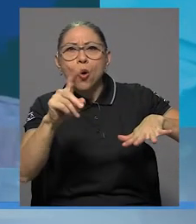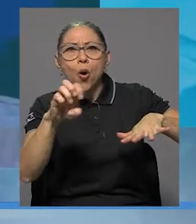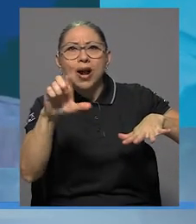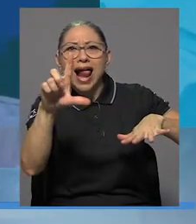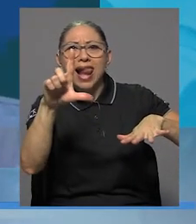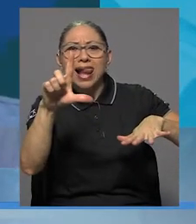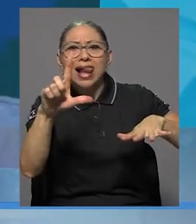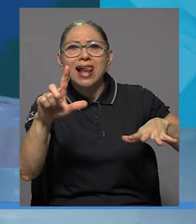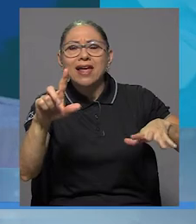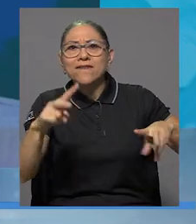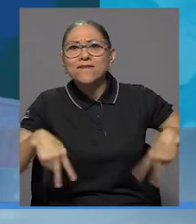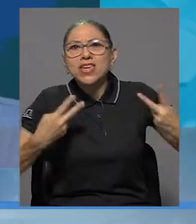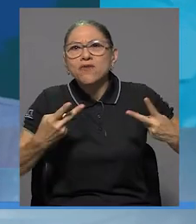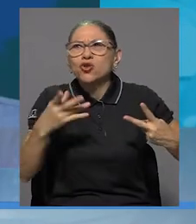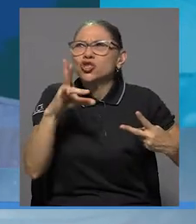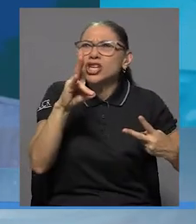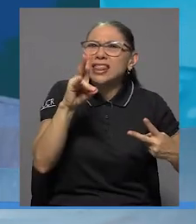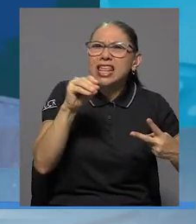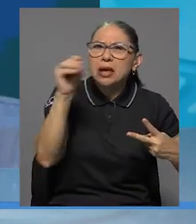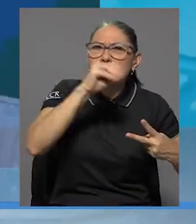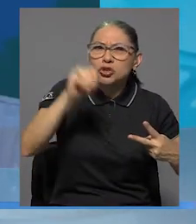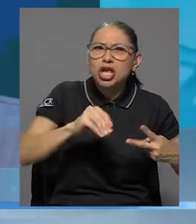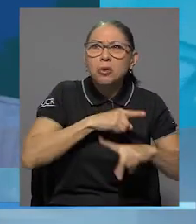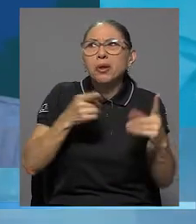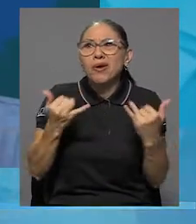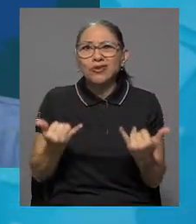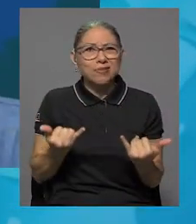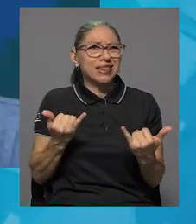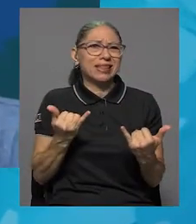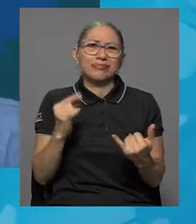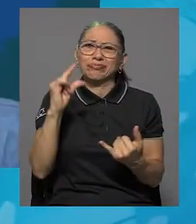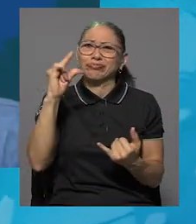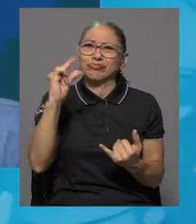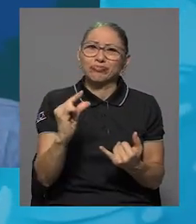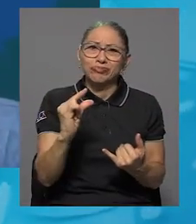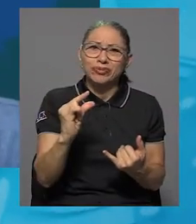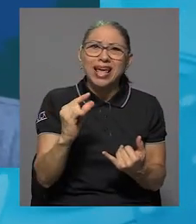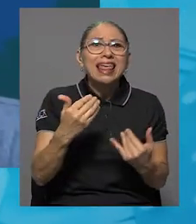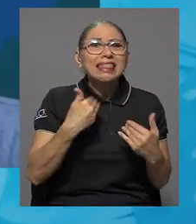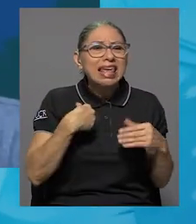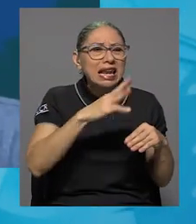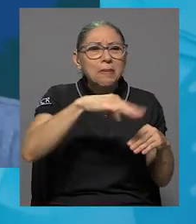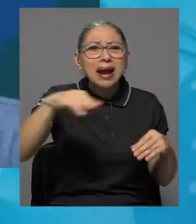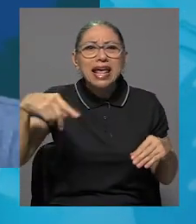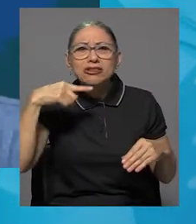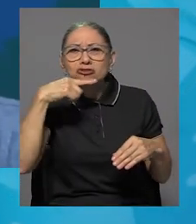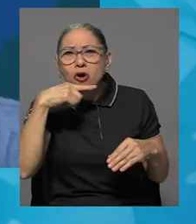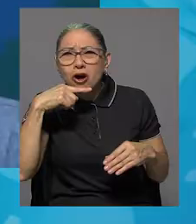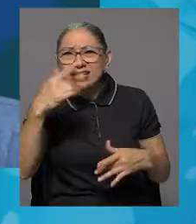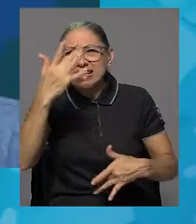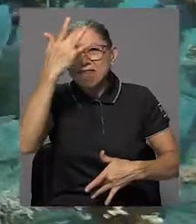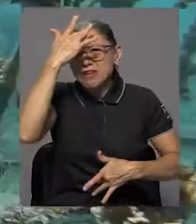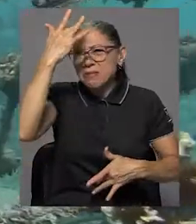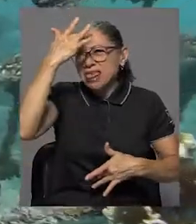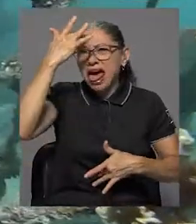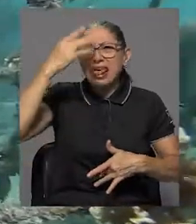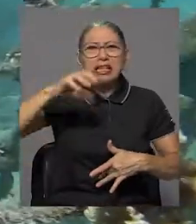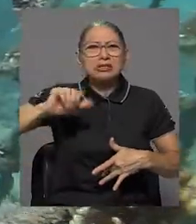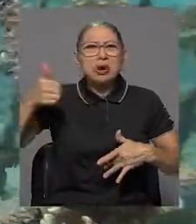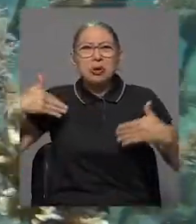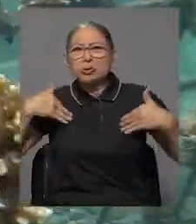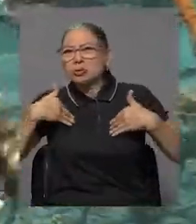y 80% y en la actualidad es solo de un 5%. Mareas rojas, enfermedades, especies invasoras, una